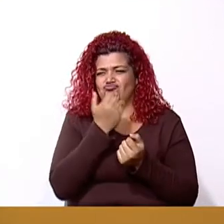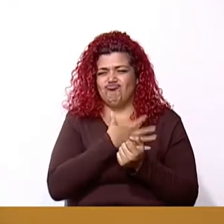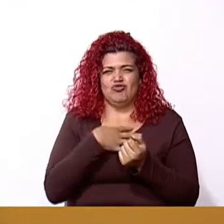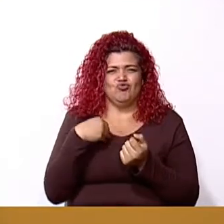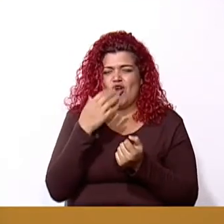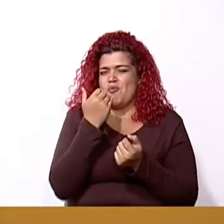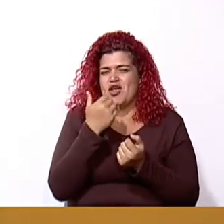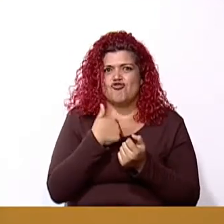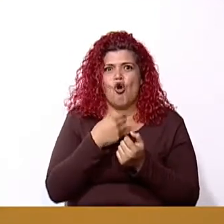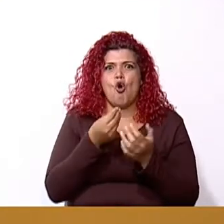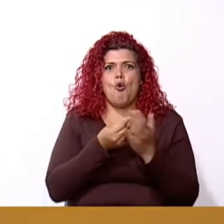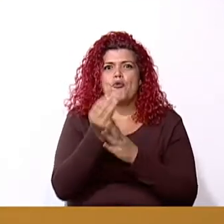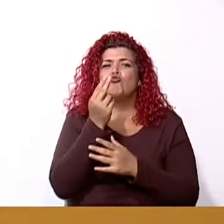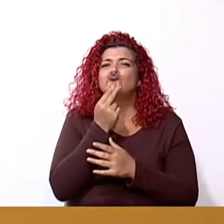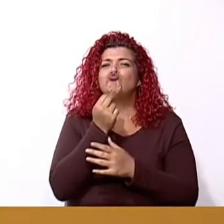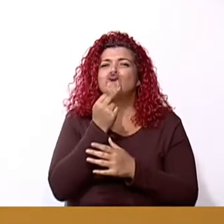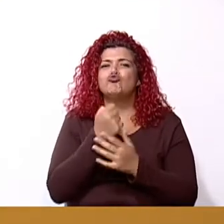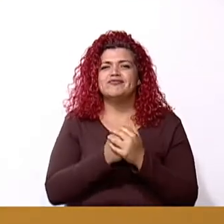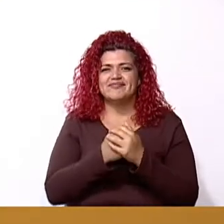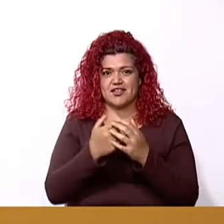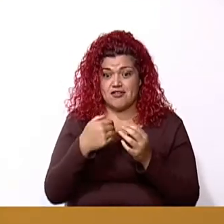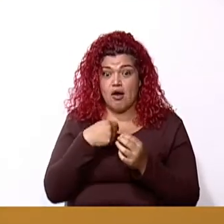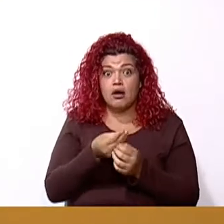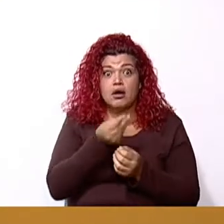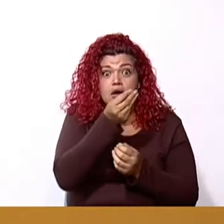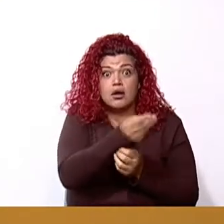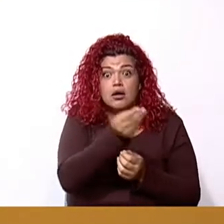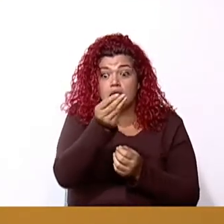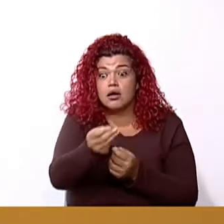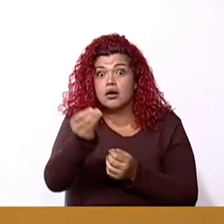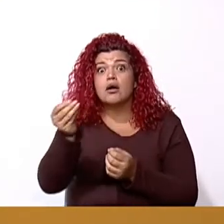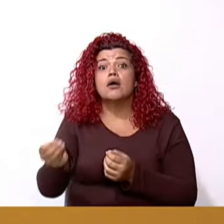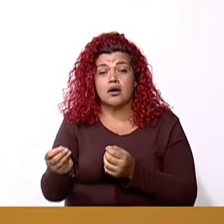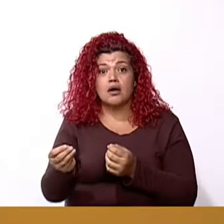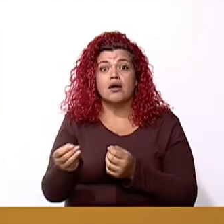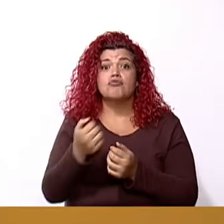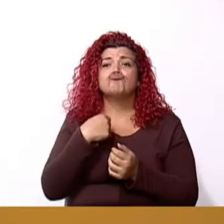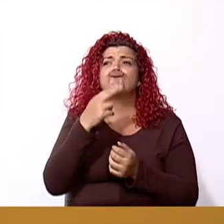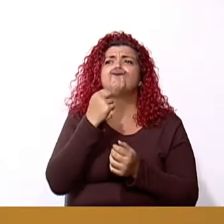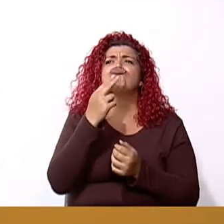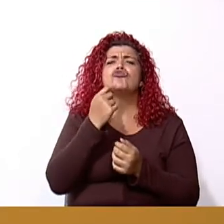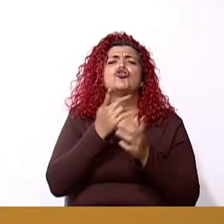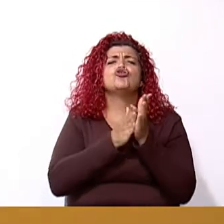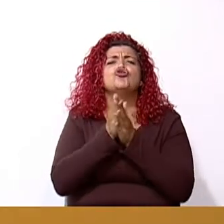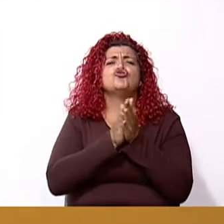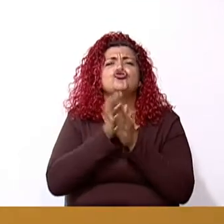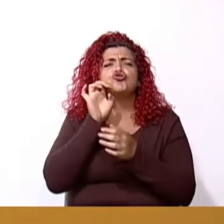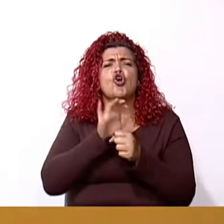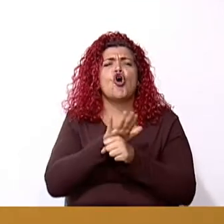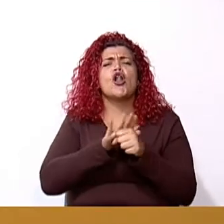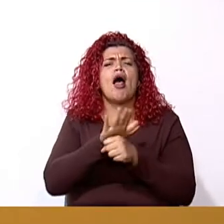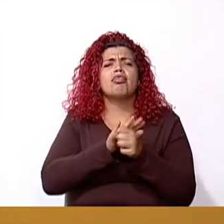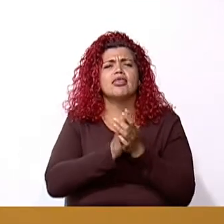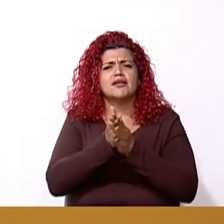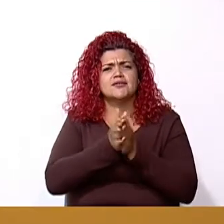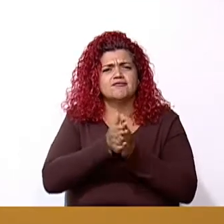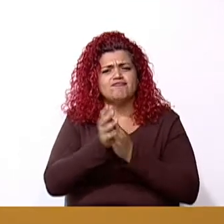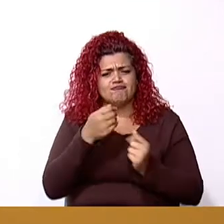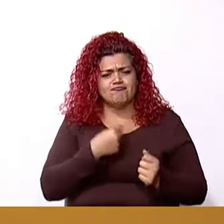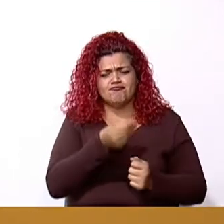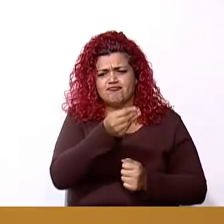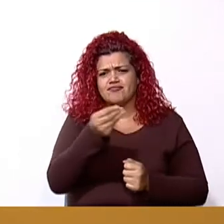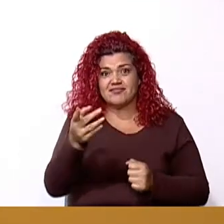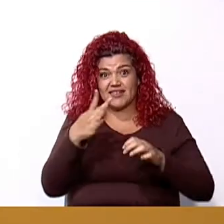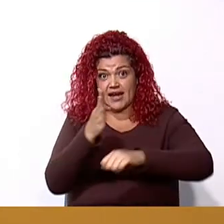traje unos dulces. Así que voy a repartir estos dulces, que son unos pequeños chocolatitos, en las botas. ¿Les parece si